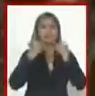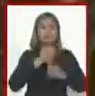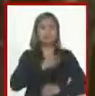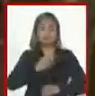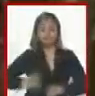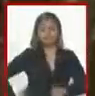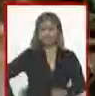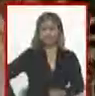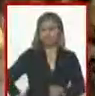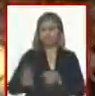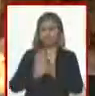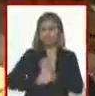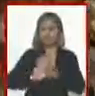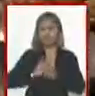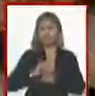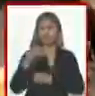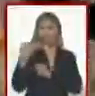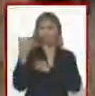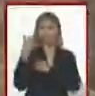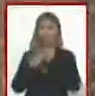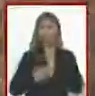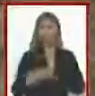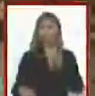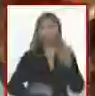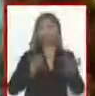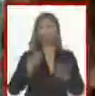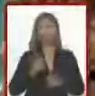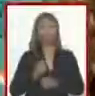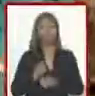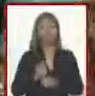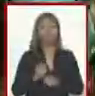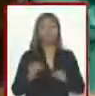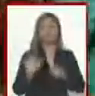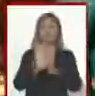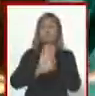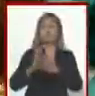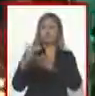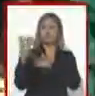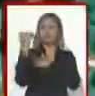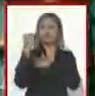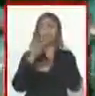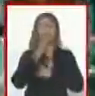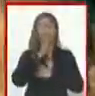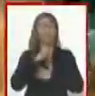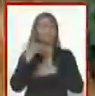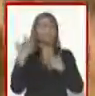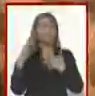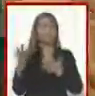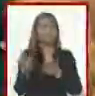de la Gobernación y Defensa Civil de Santa Cruz, el incendio que amenazaba al área protegida de Santa Cruz la Vieja ya fue controlado.